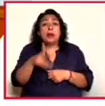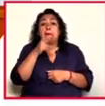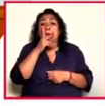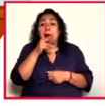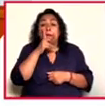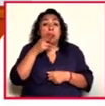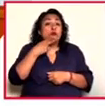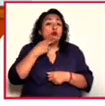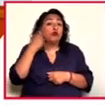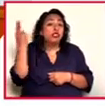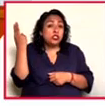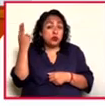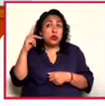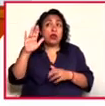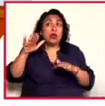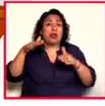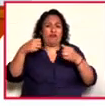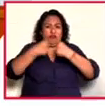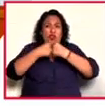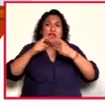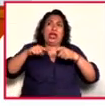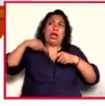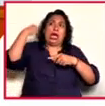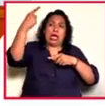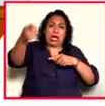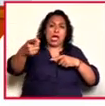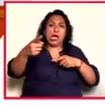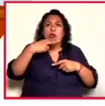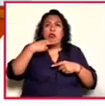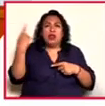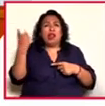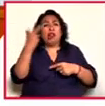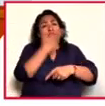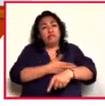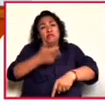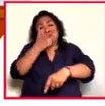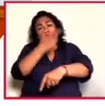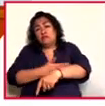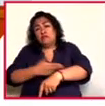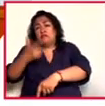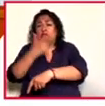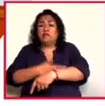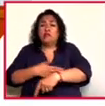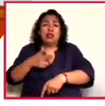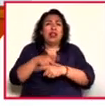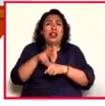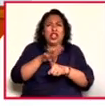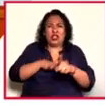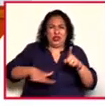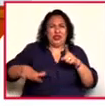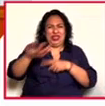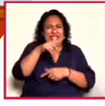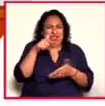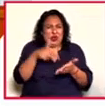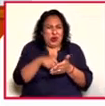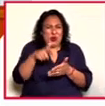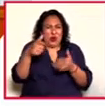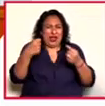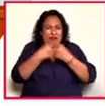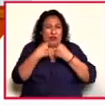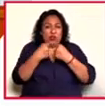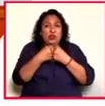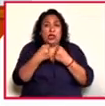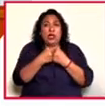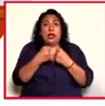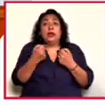del otro lado de la frontera y que a partir de los trámites burocráticos y del mismo contexto en donde está ubicado la frontera, en este